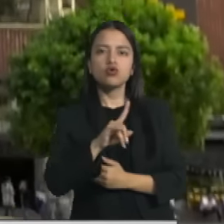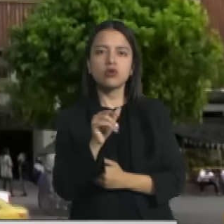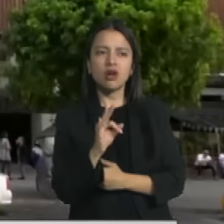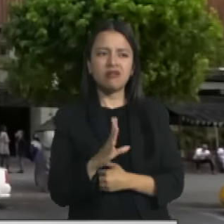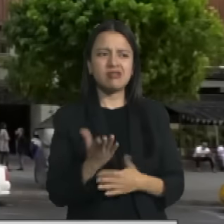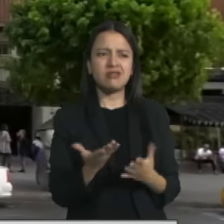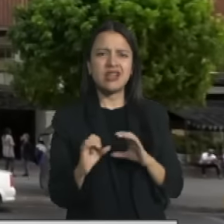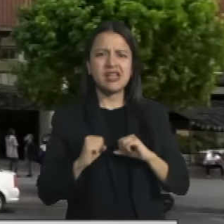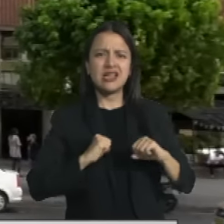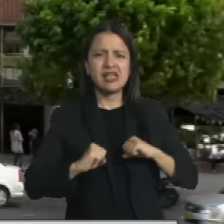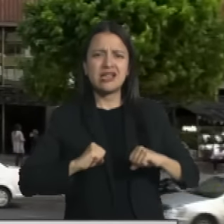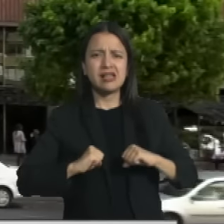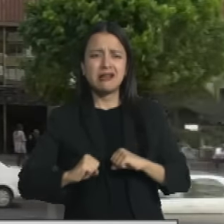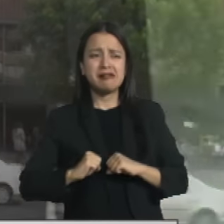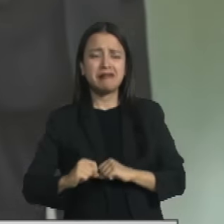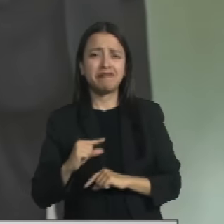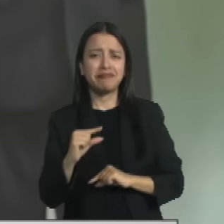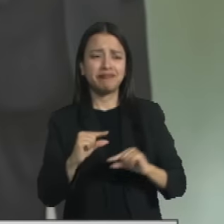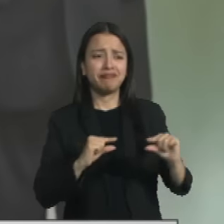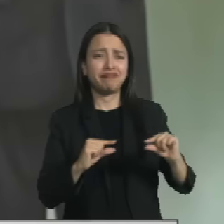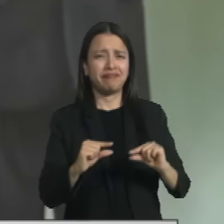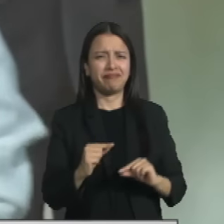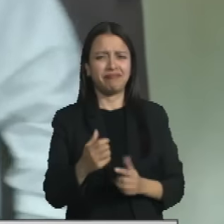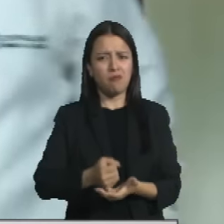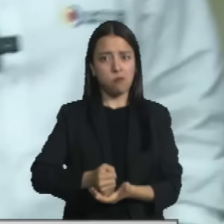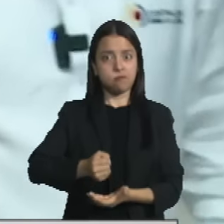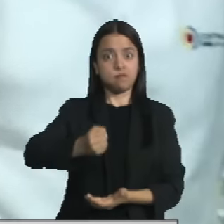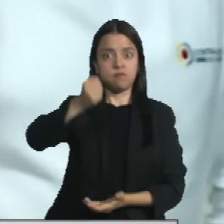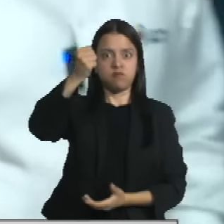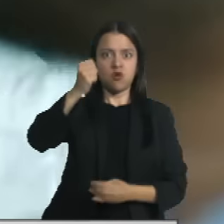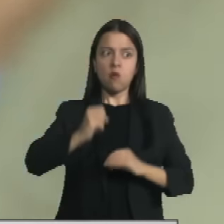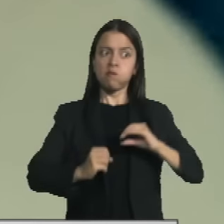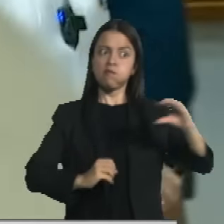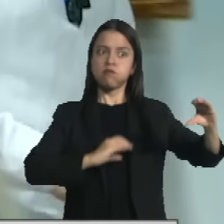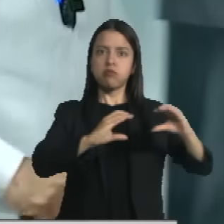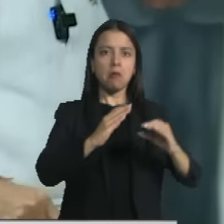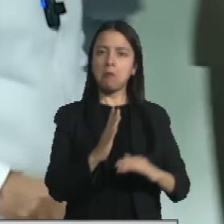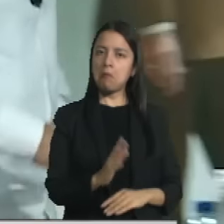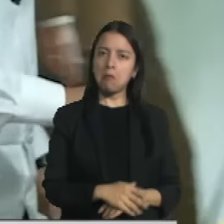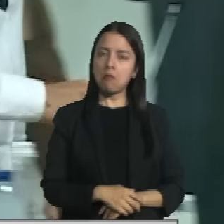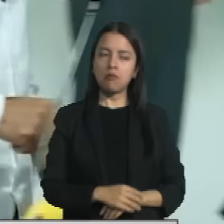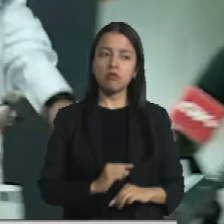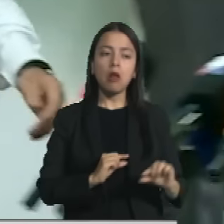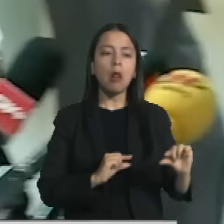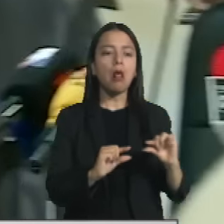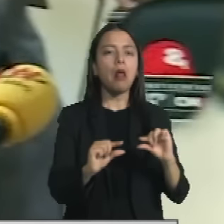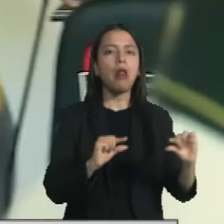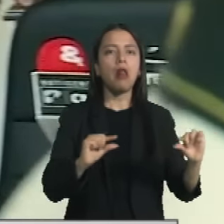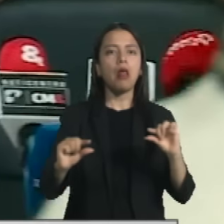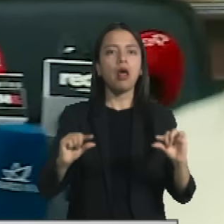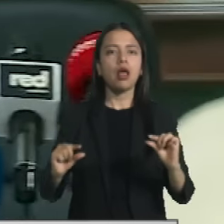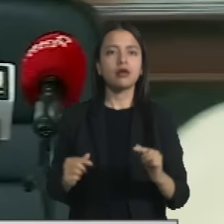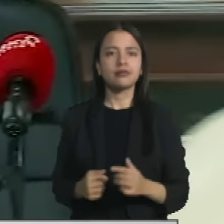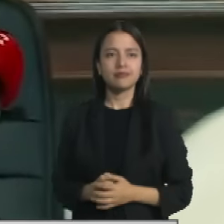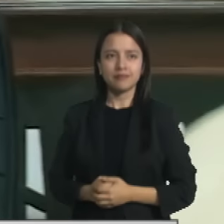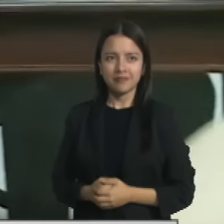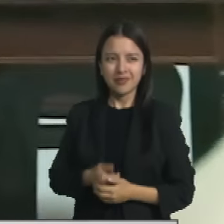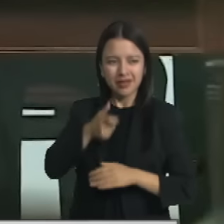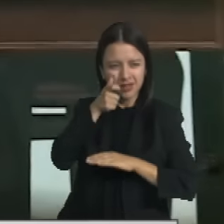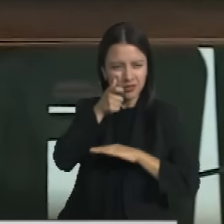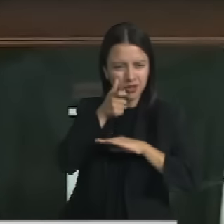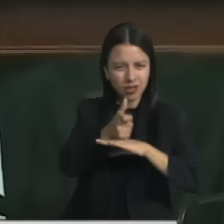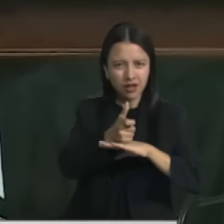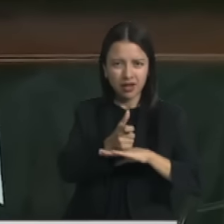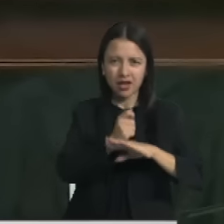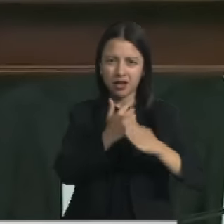gestión ineficaz de los recursos que estaban destinados a satisfacer las necesidades de la población más vulnerable del país. En esta auditoría se evaluaron